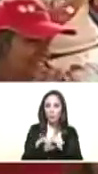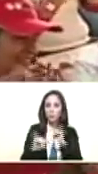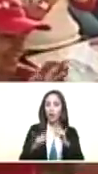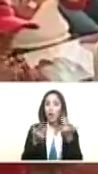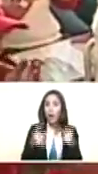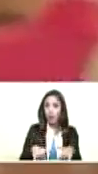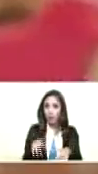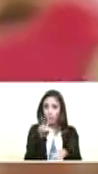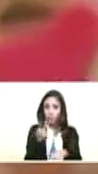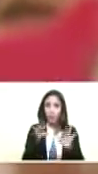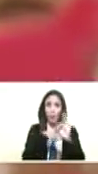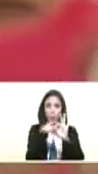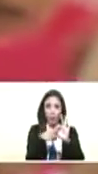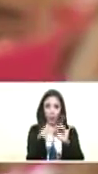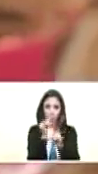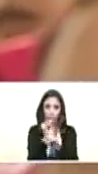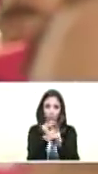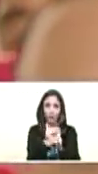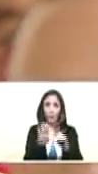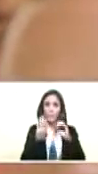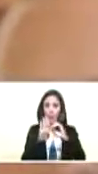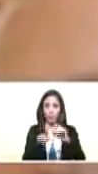Petro, compadre.